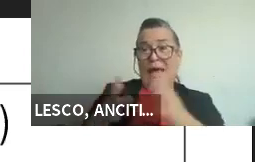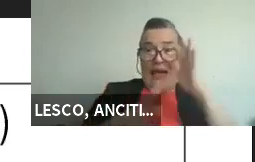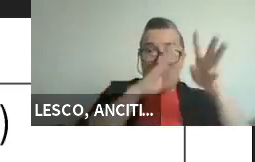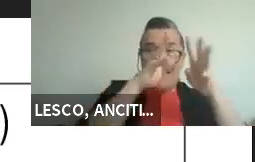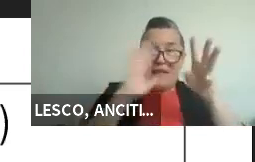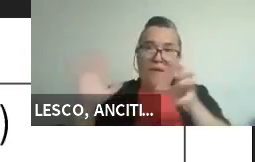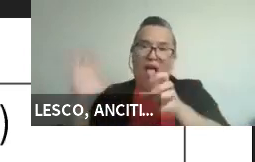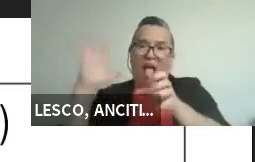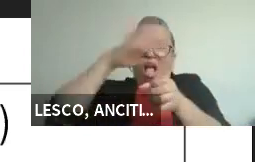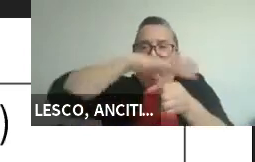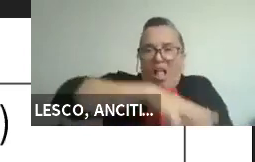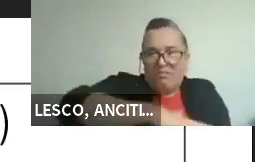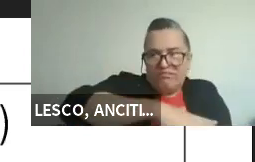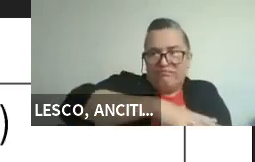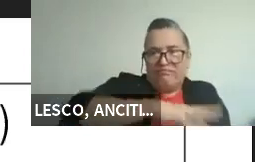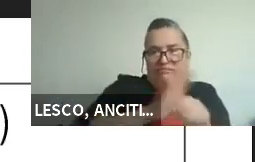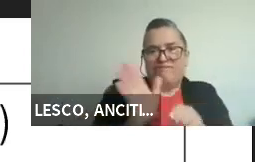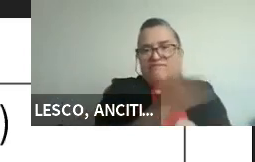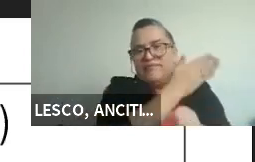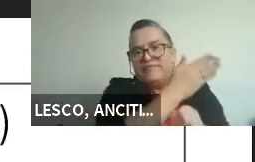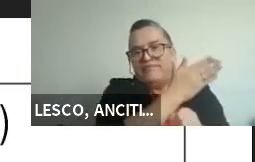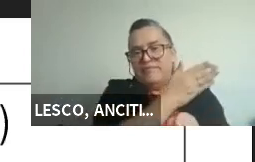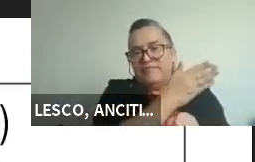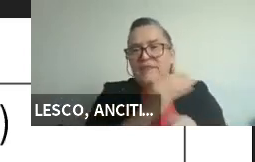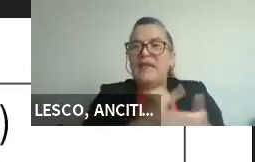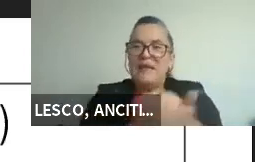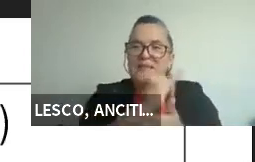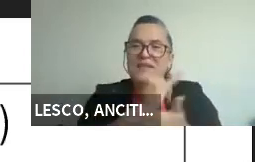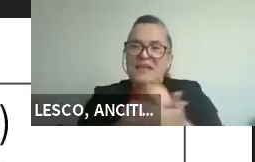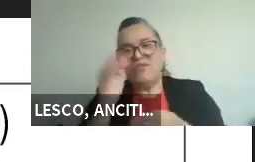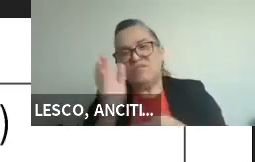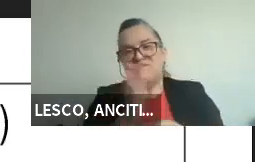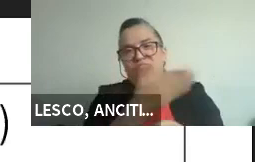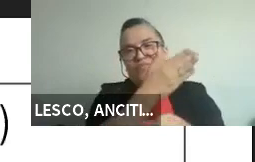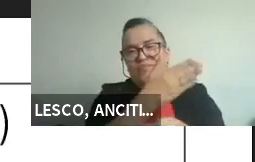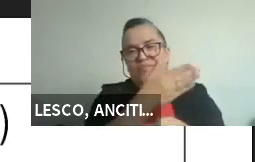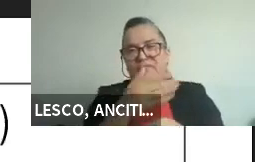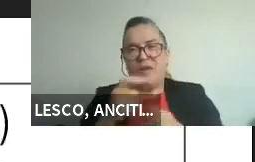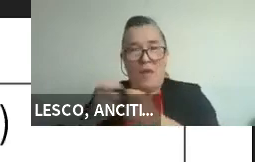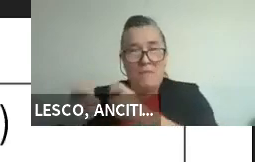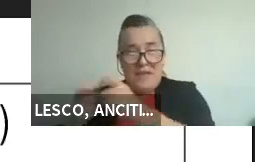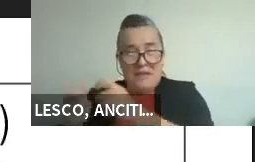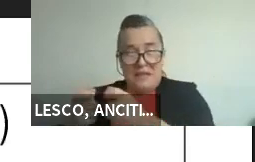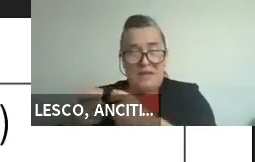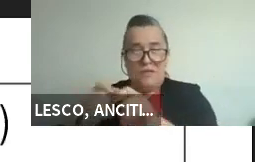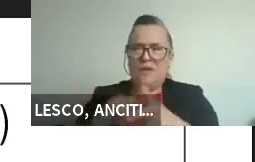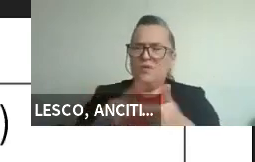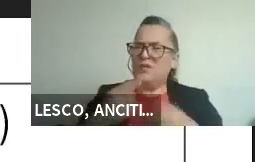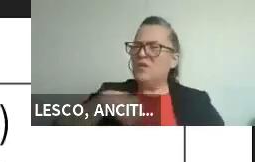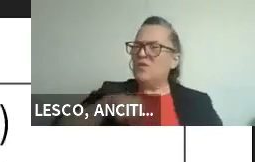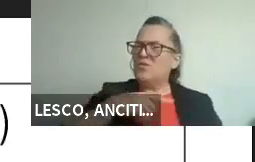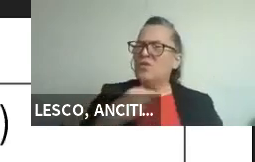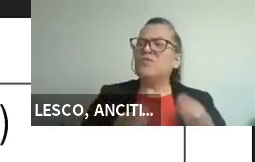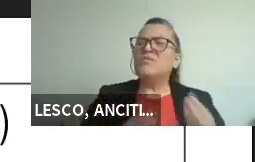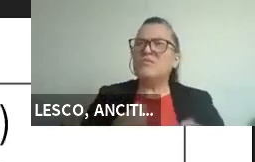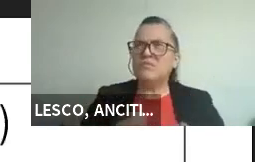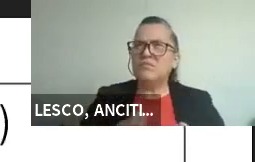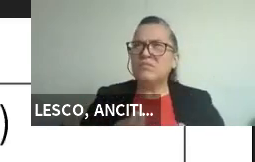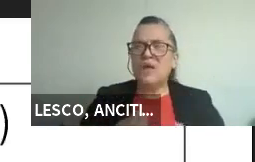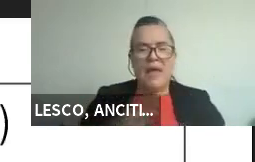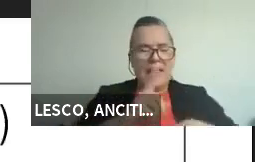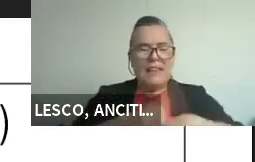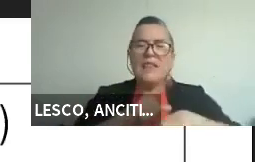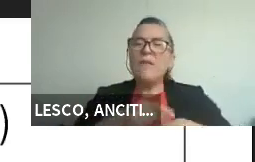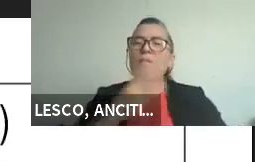la investigación y cabe preguntarnos y cada uno de nosotros y nosotros puede hacerlo cuánto de nuestro tiempo en la universidad está